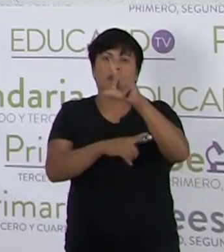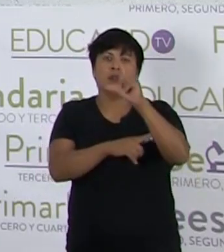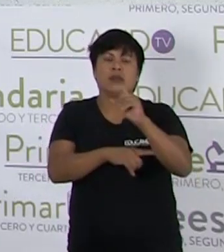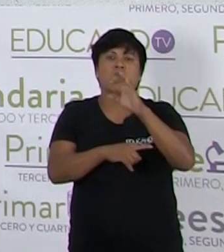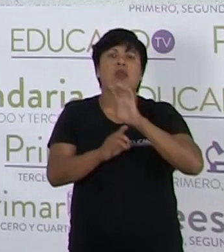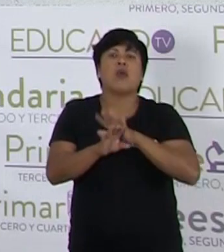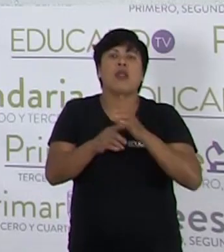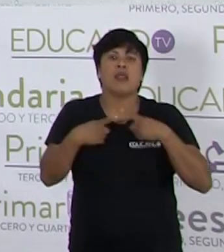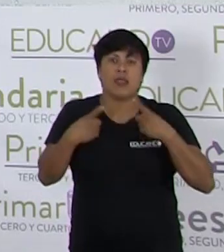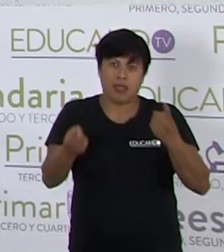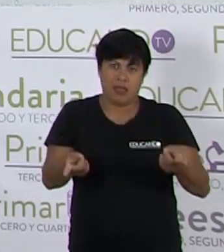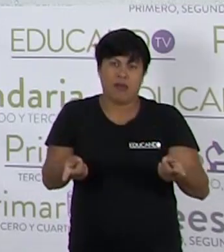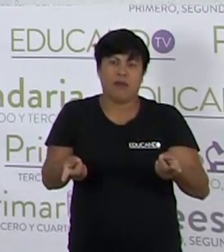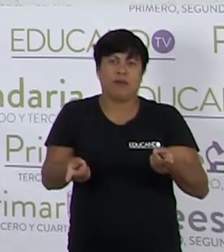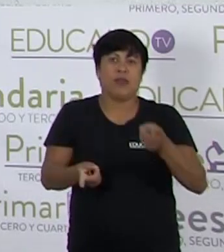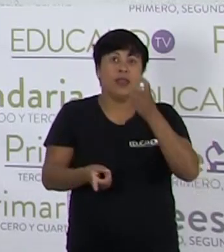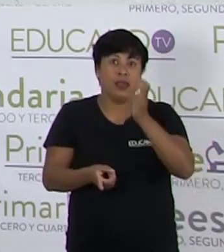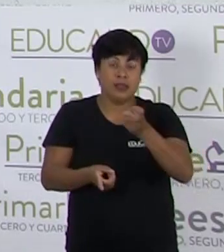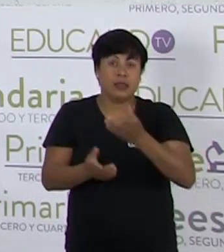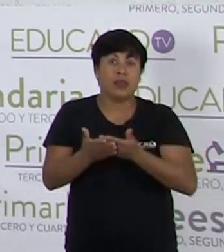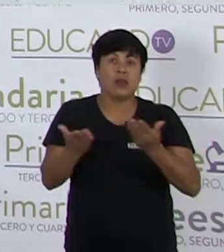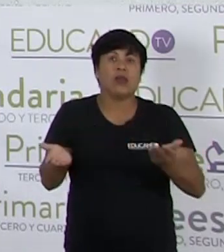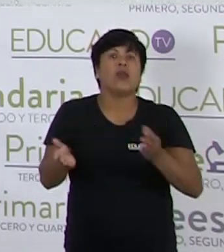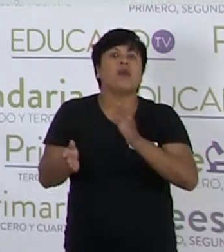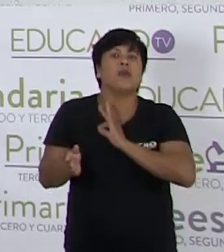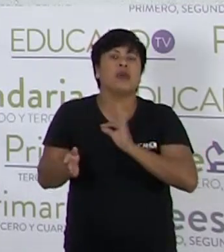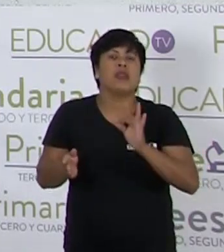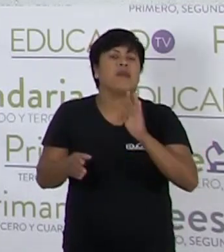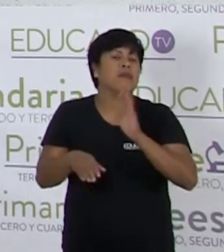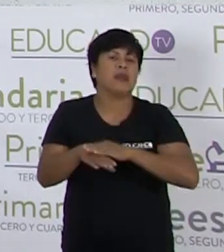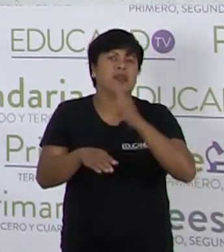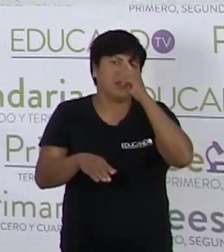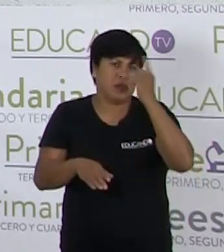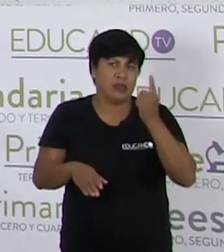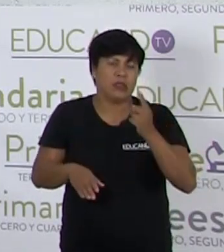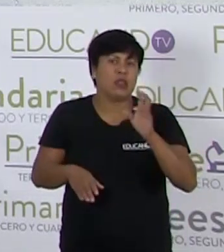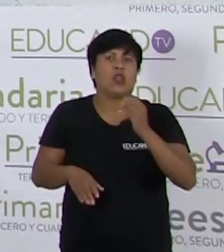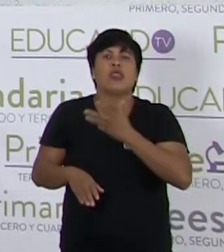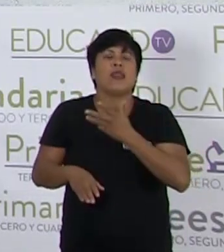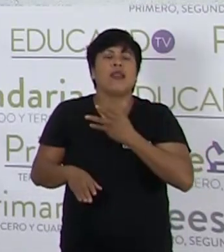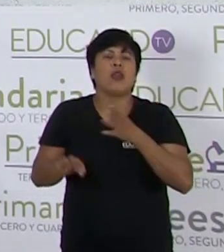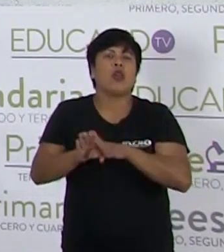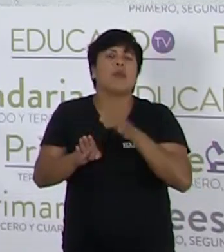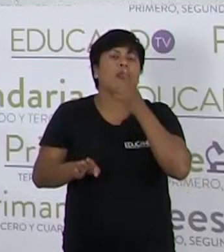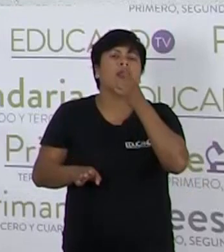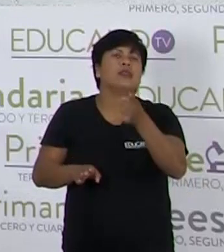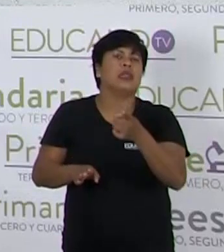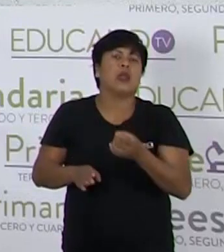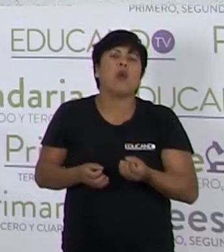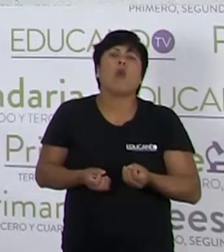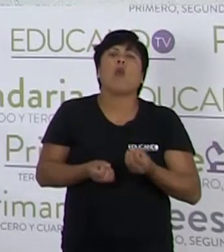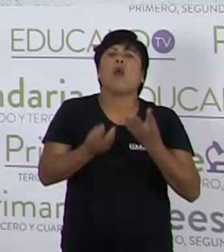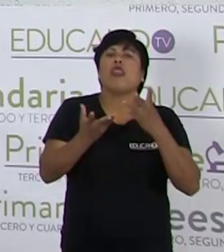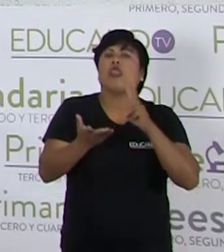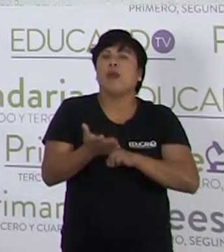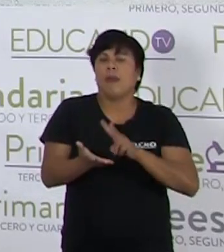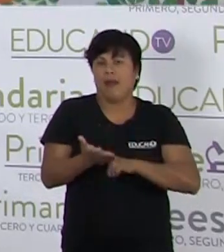les está dando. En este caso ya nos las ponen bien fáciles, ya no tenemos que determinar cuánto